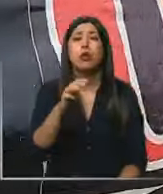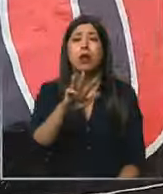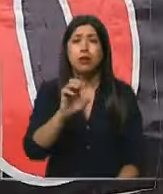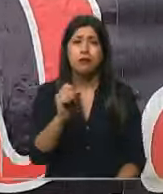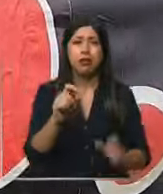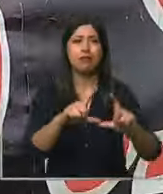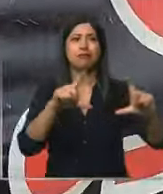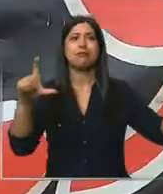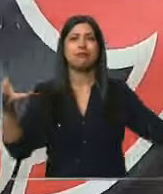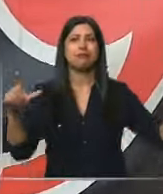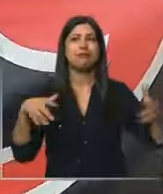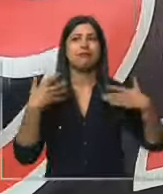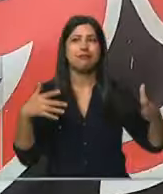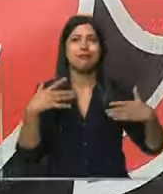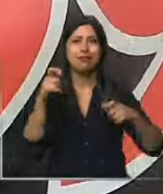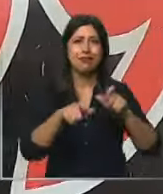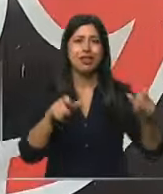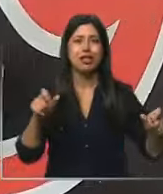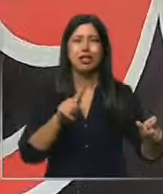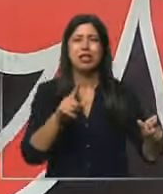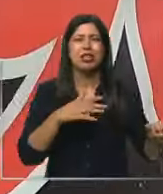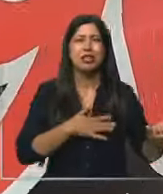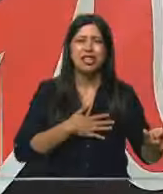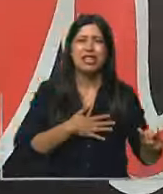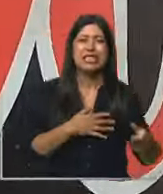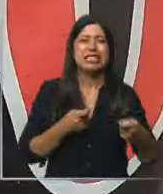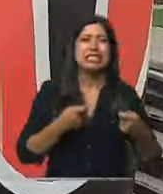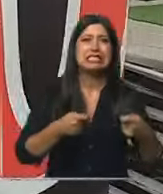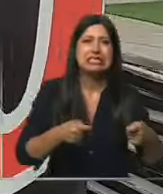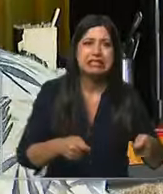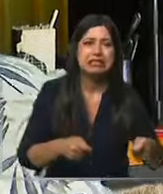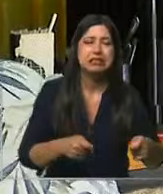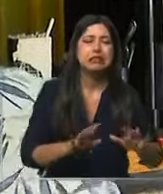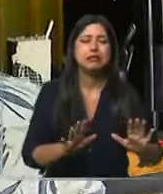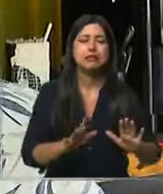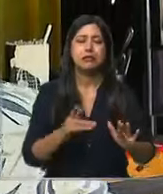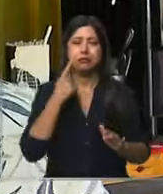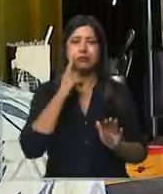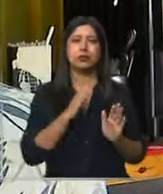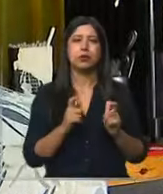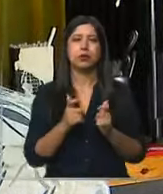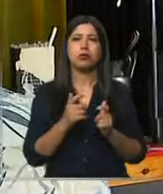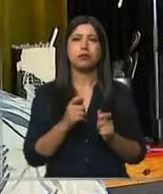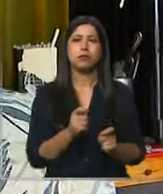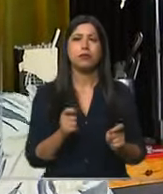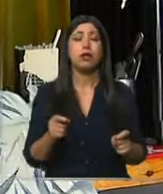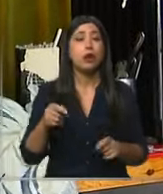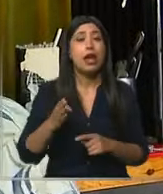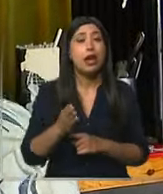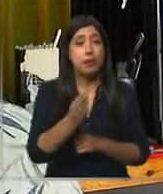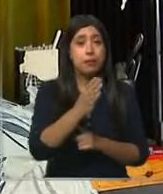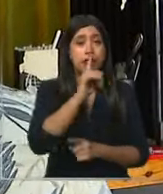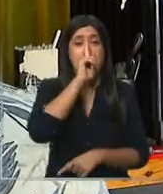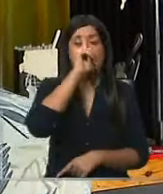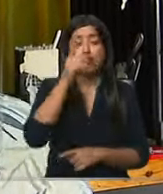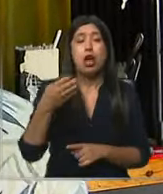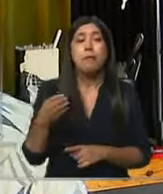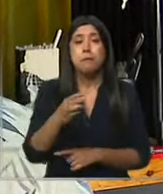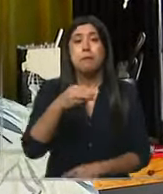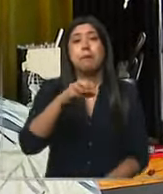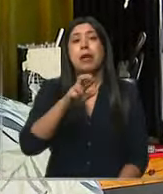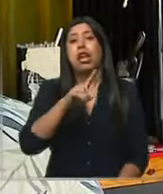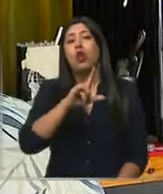para motivar a quienes precisamente no quieren gastar tanto dinero. El menú consiste, hoy día tenemos merluza, la pescada tradicional, ¿ya? O puede